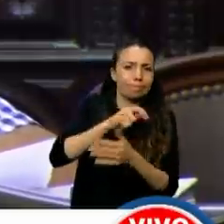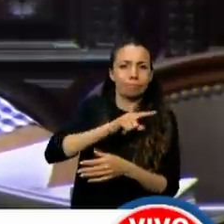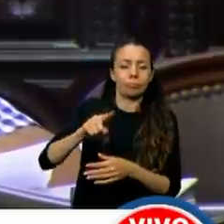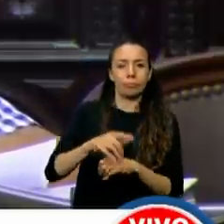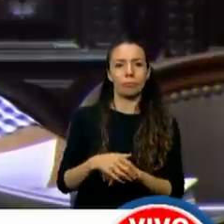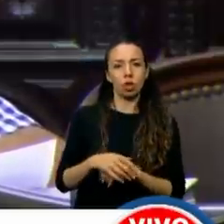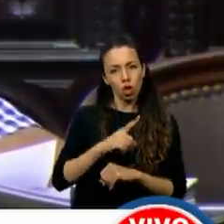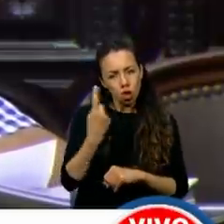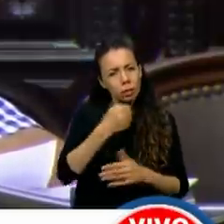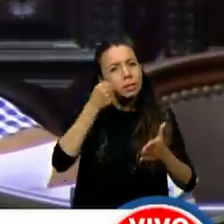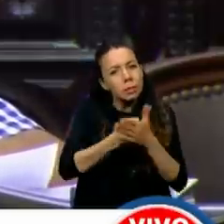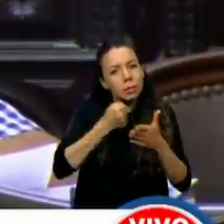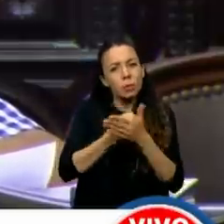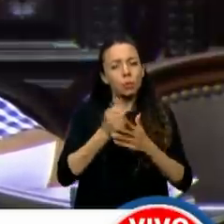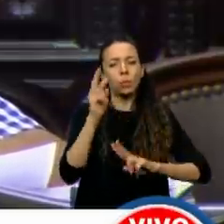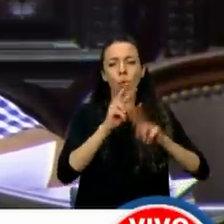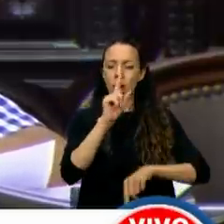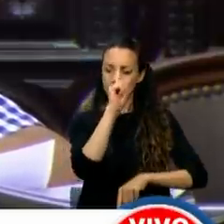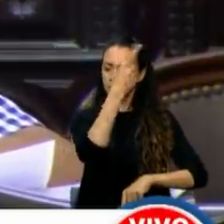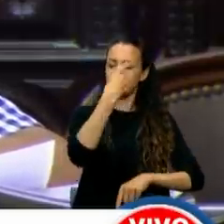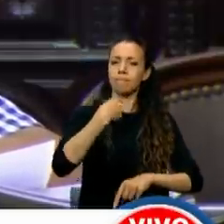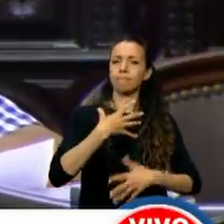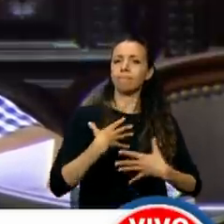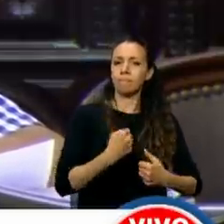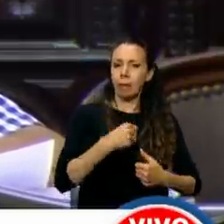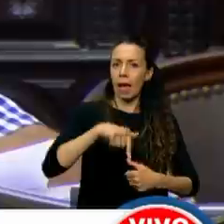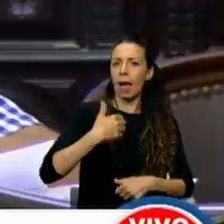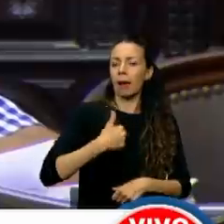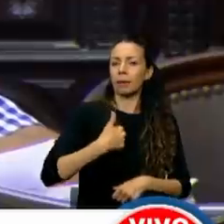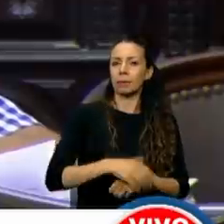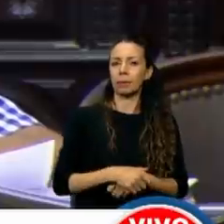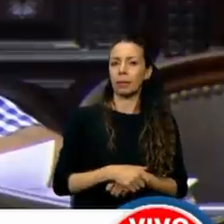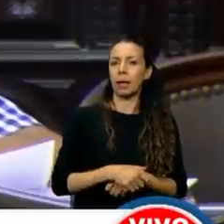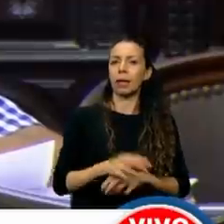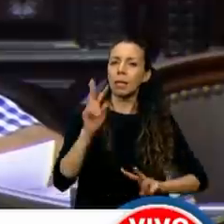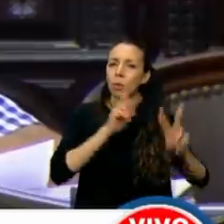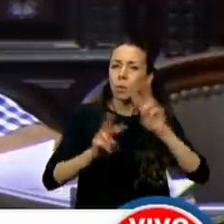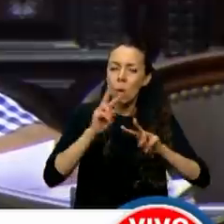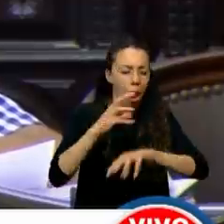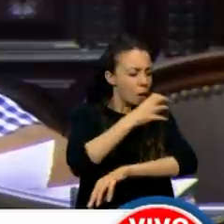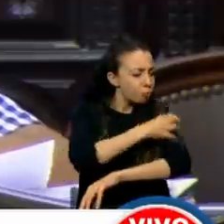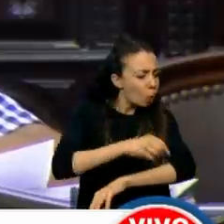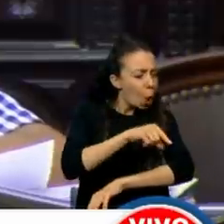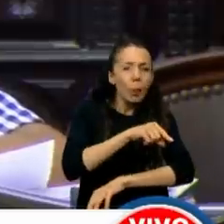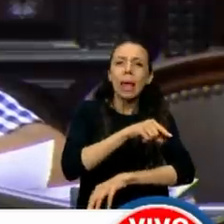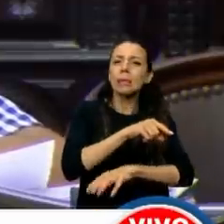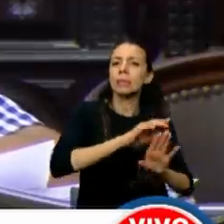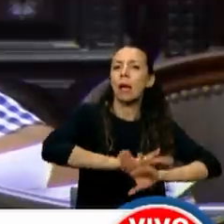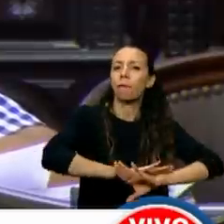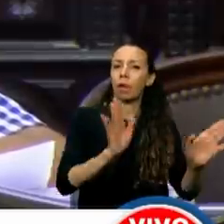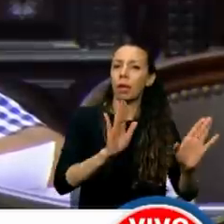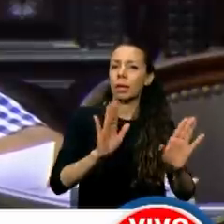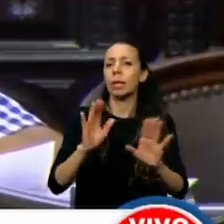soberanía y vamos a pelear para resolver la pobreza estructural y el empleo no